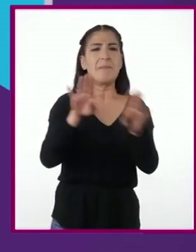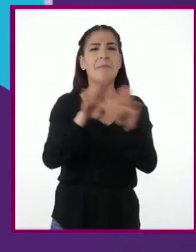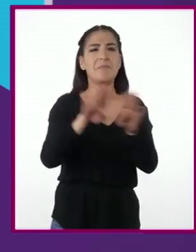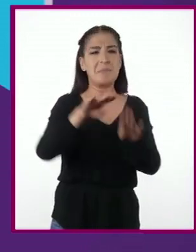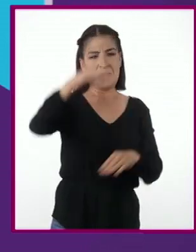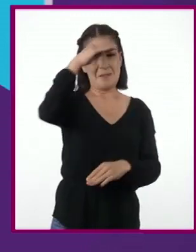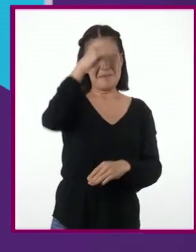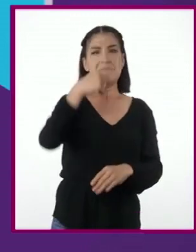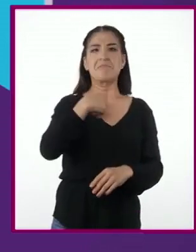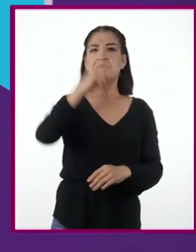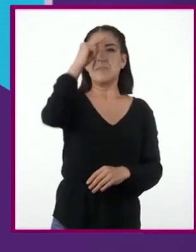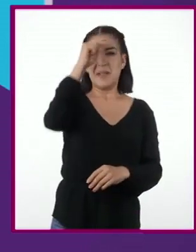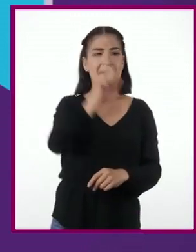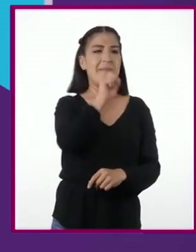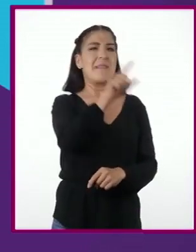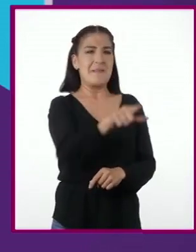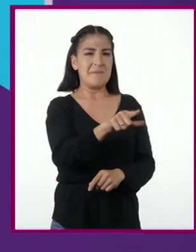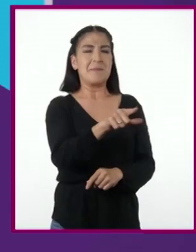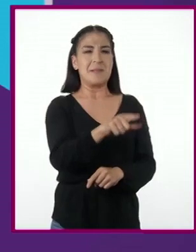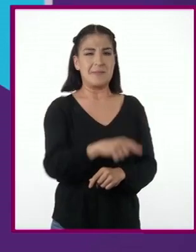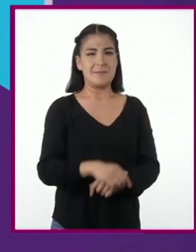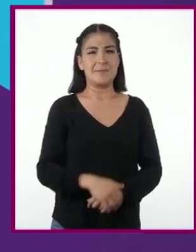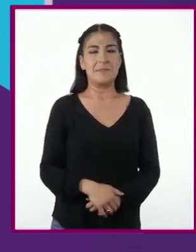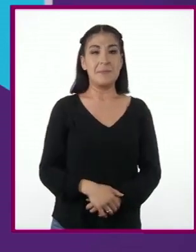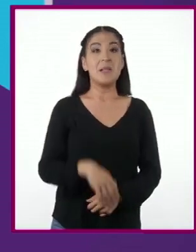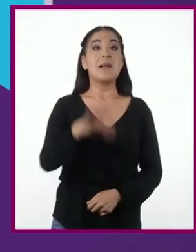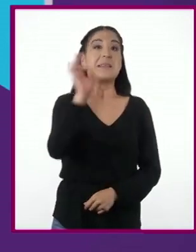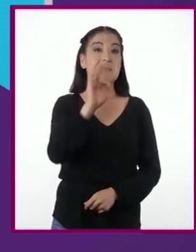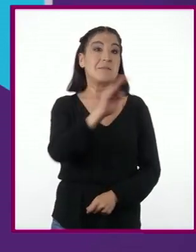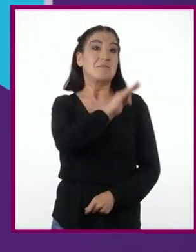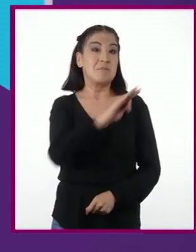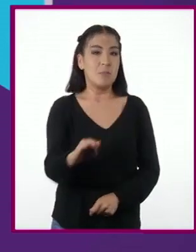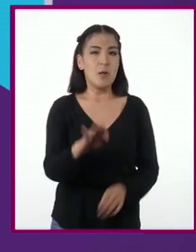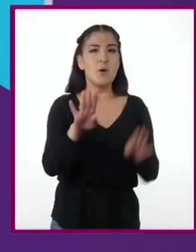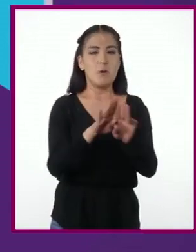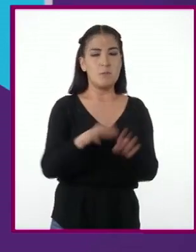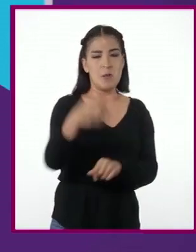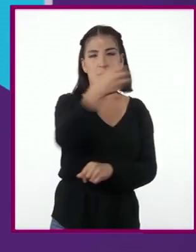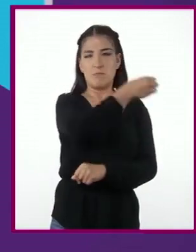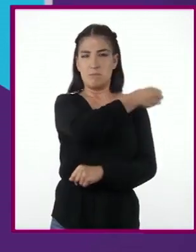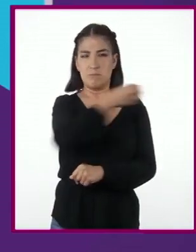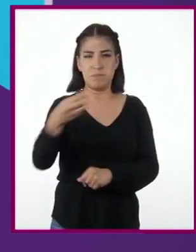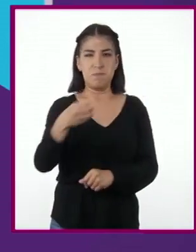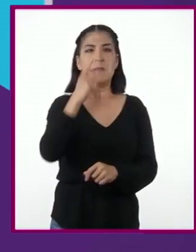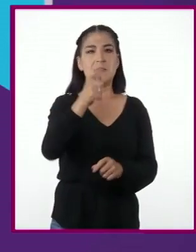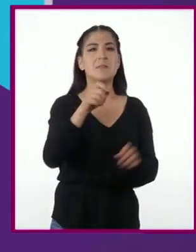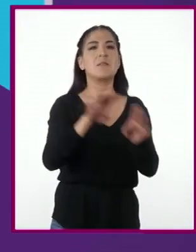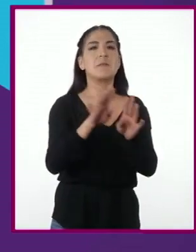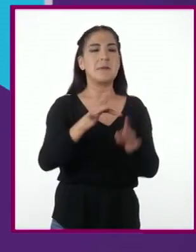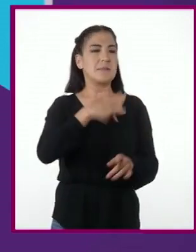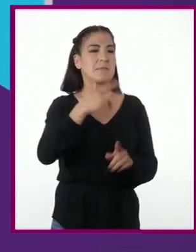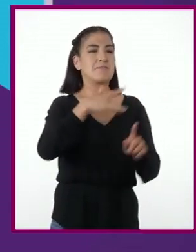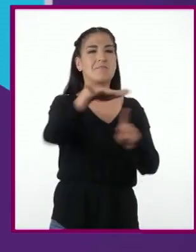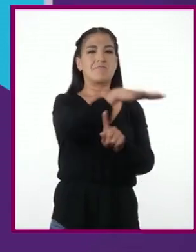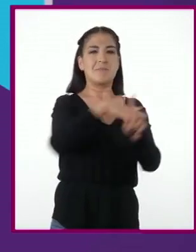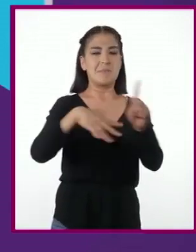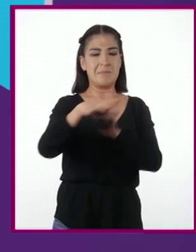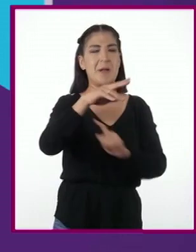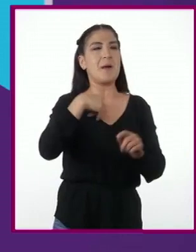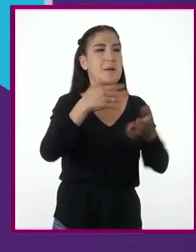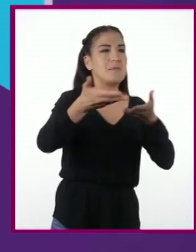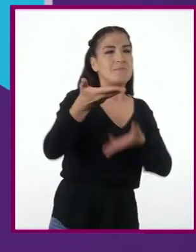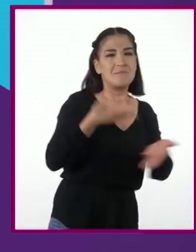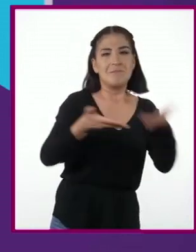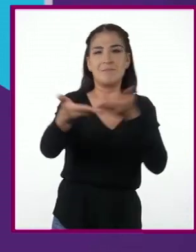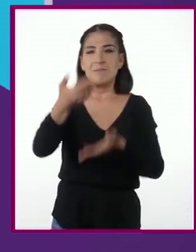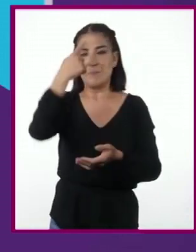permite trascender sus limitaciones. La posibilidad de organizarse socialmente, gracias a su aptitud para